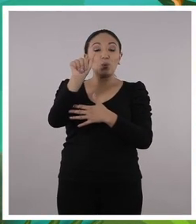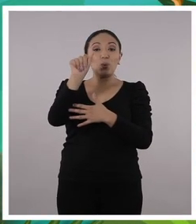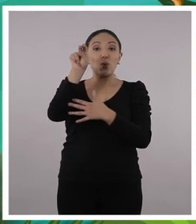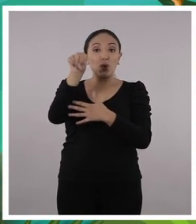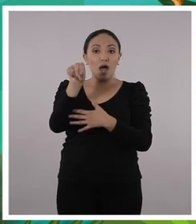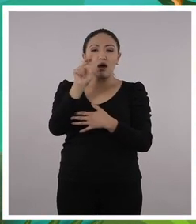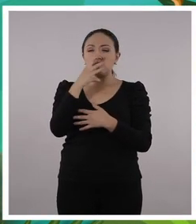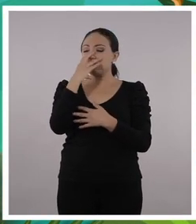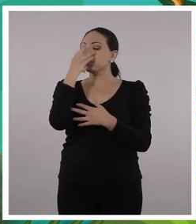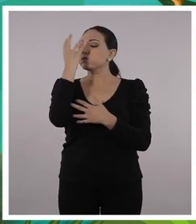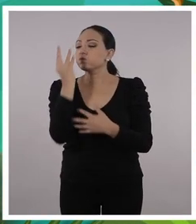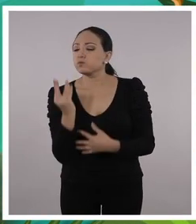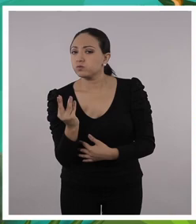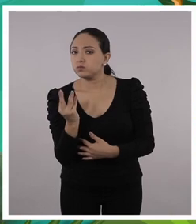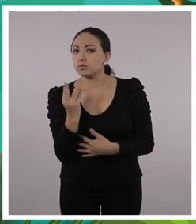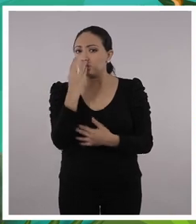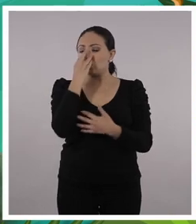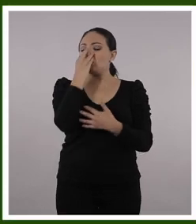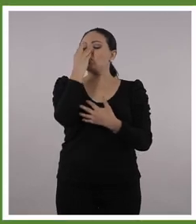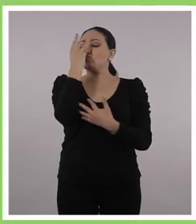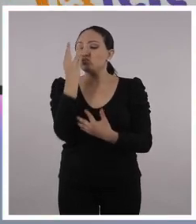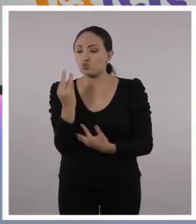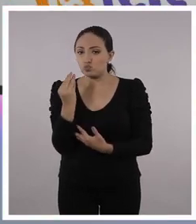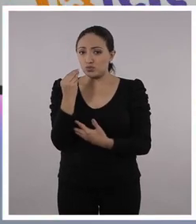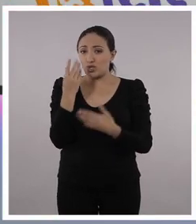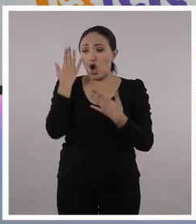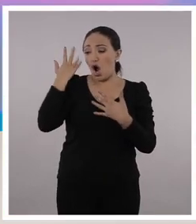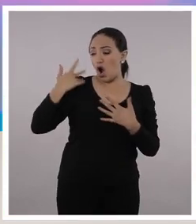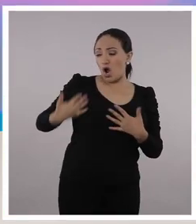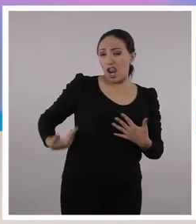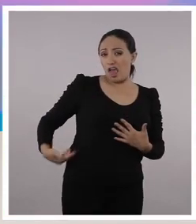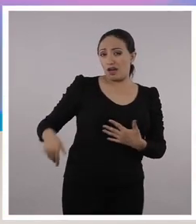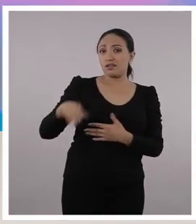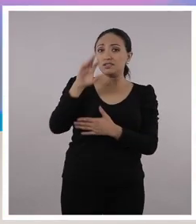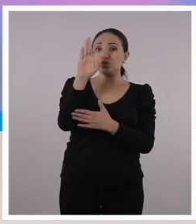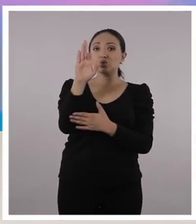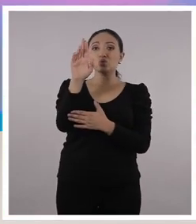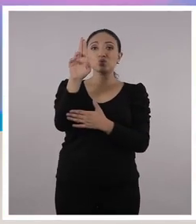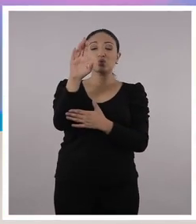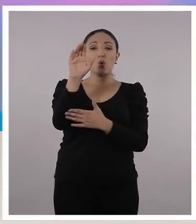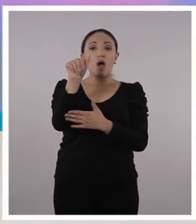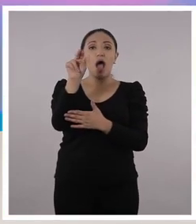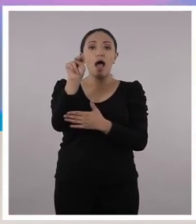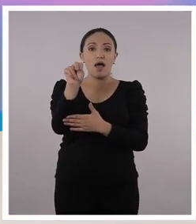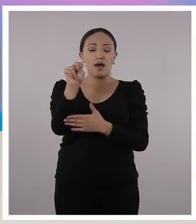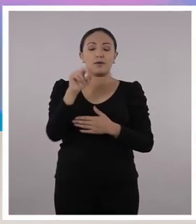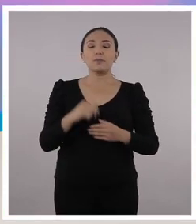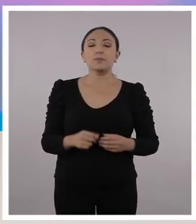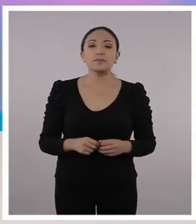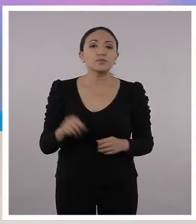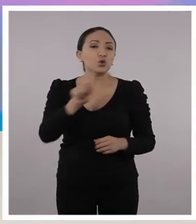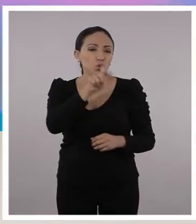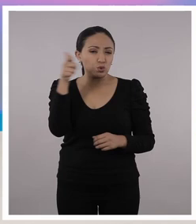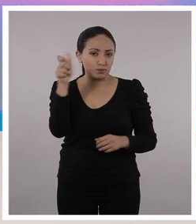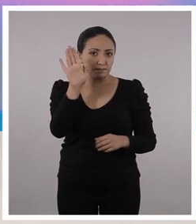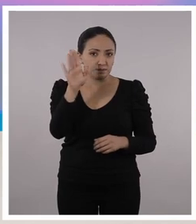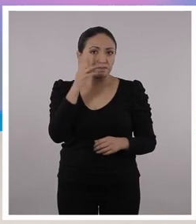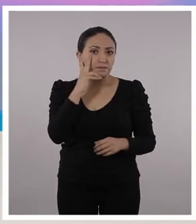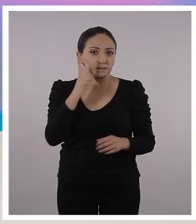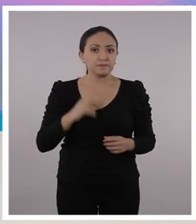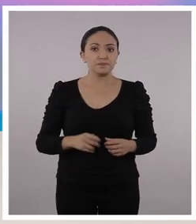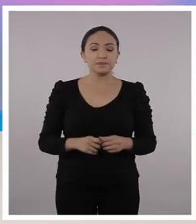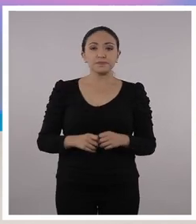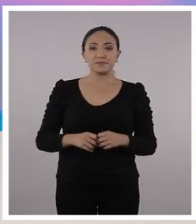bien. ¿Pueden imitar al tucán? Y vamos con el último de los sonidos. ¿De qué se tratará?